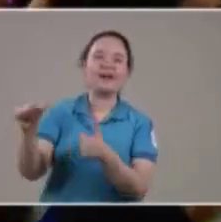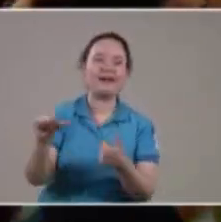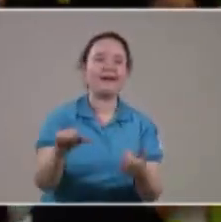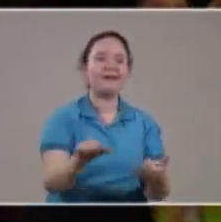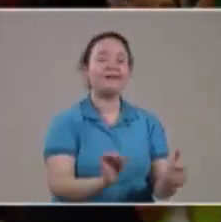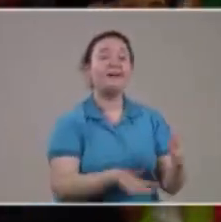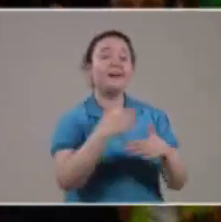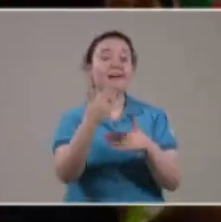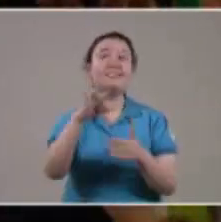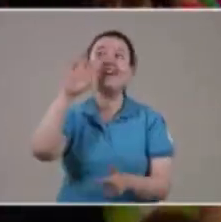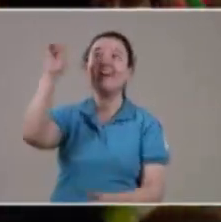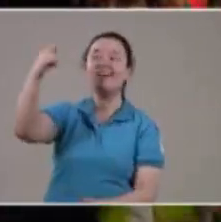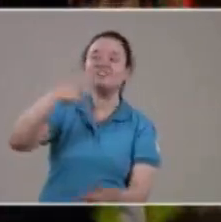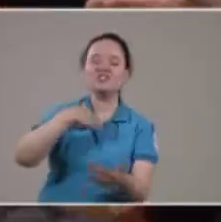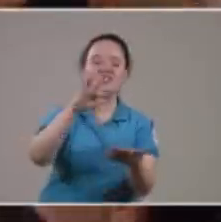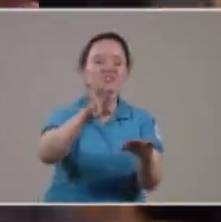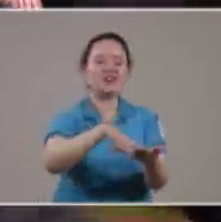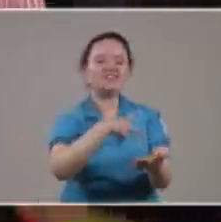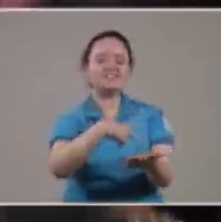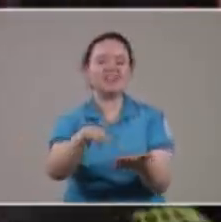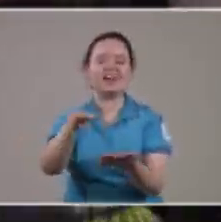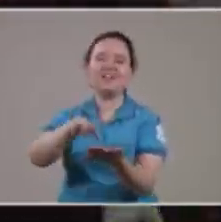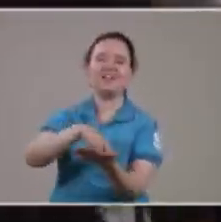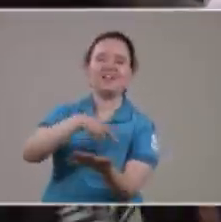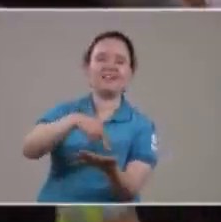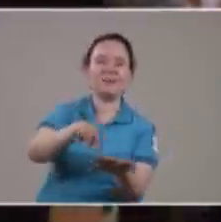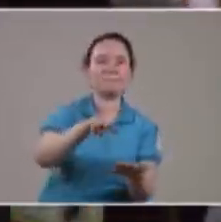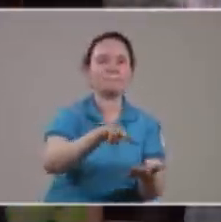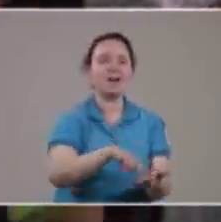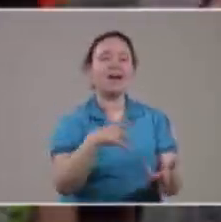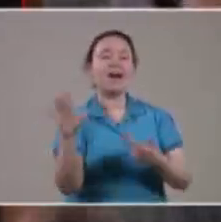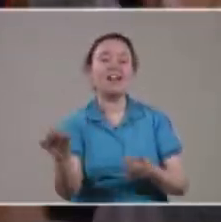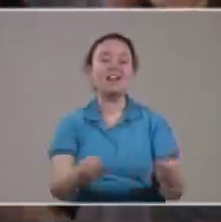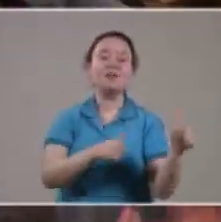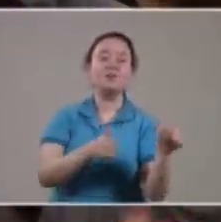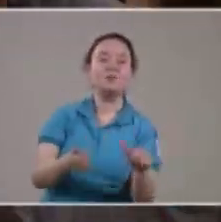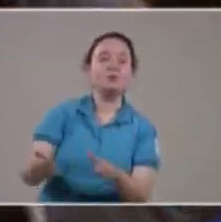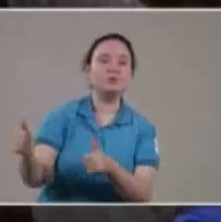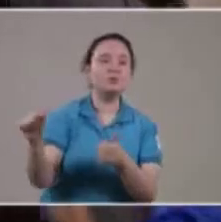Aleluya. Ante él yo danzaré.